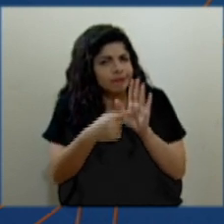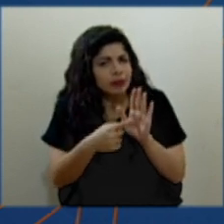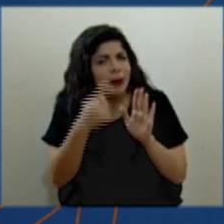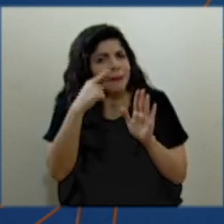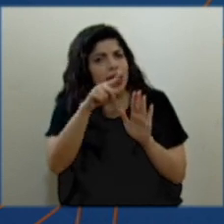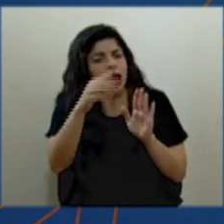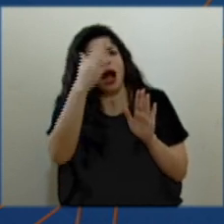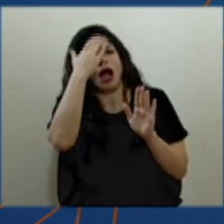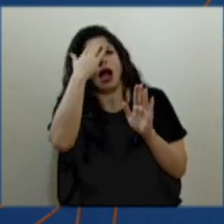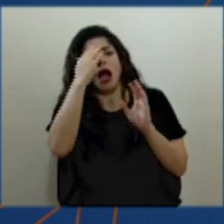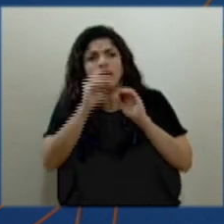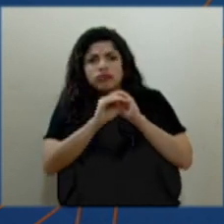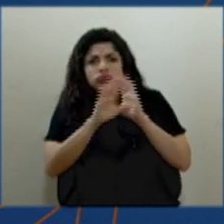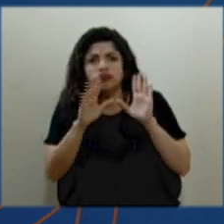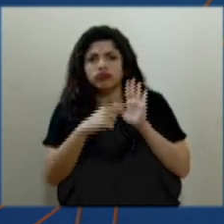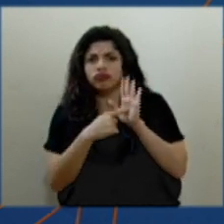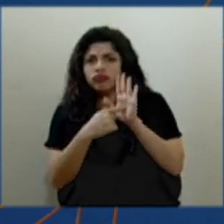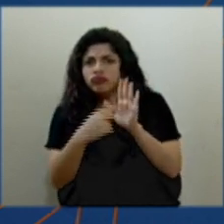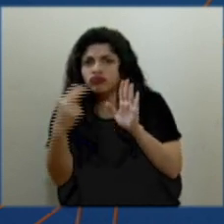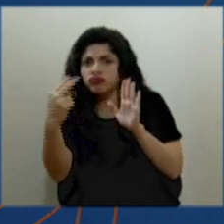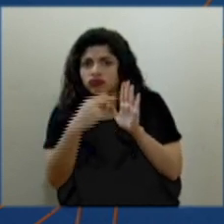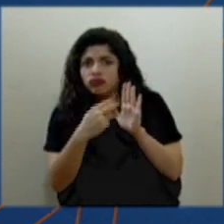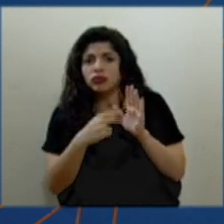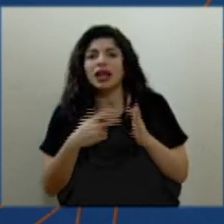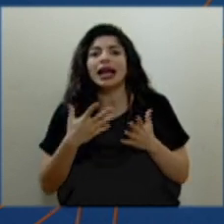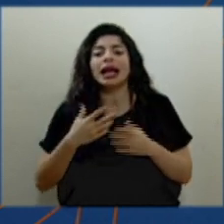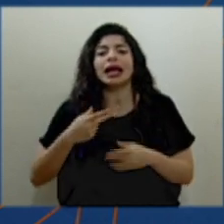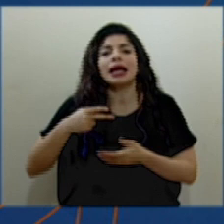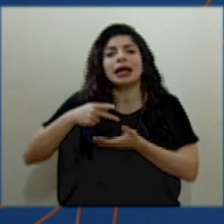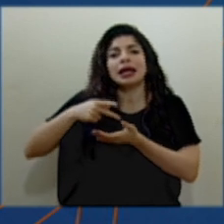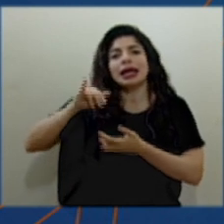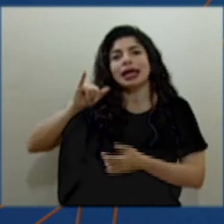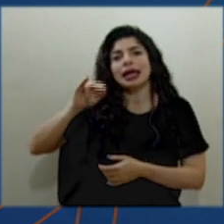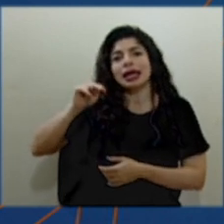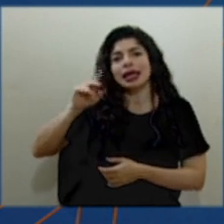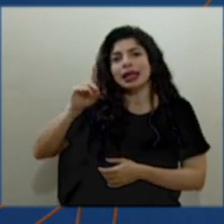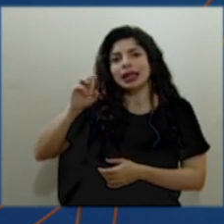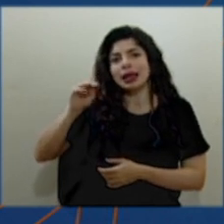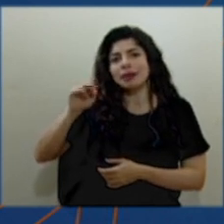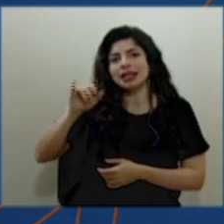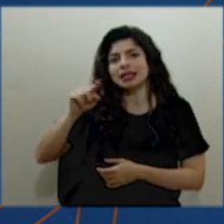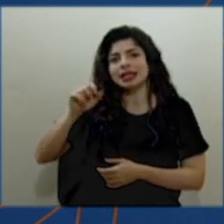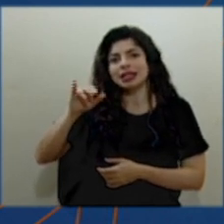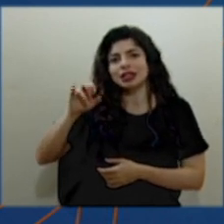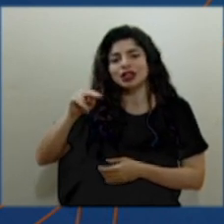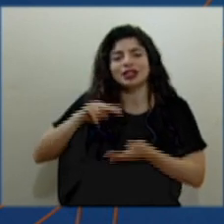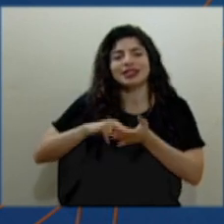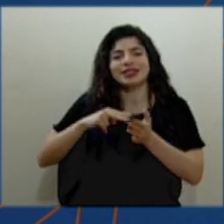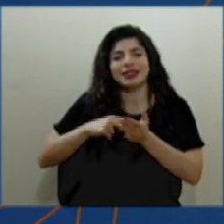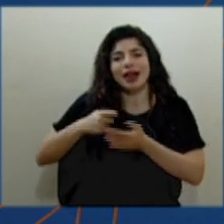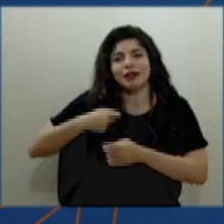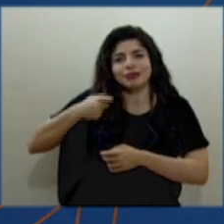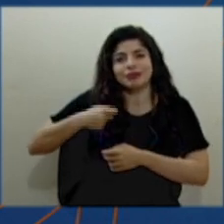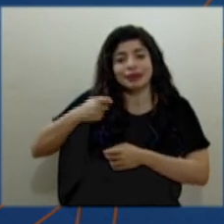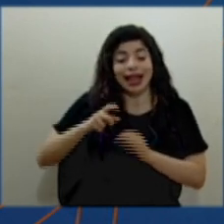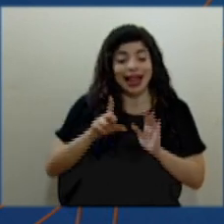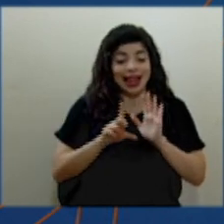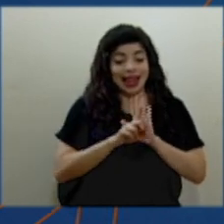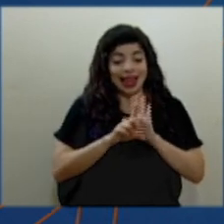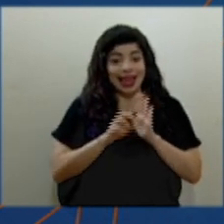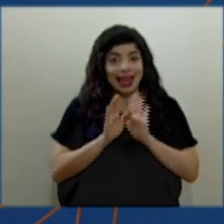de la transparencia, es un mecanismo de indemnización. Es decir, la Ley General de Salud